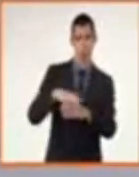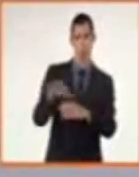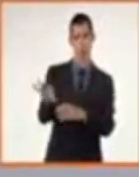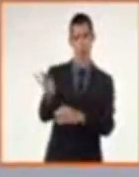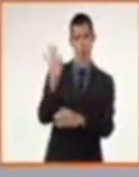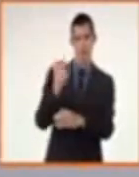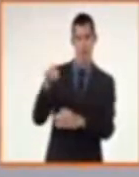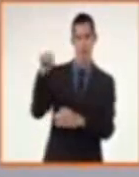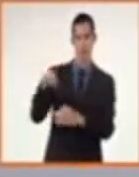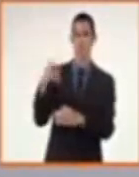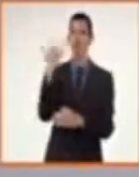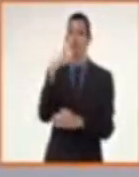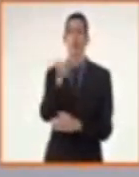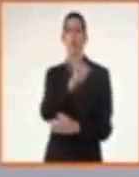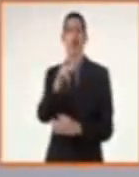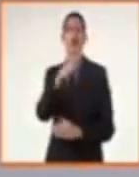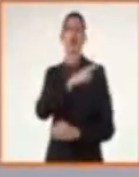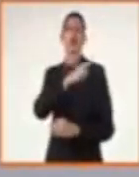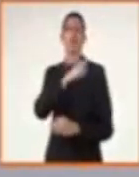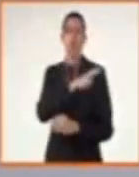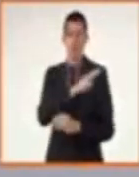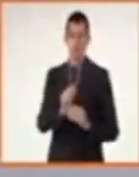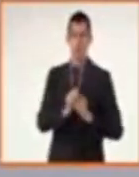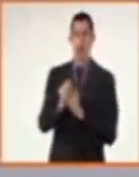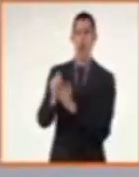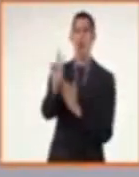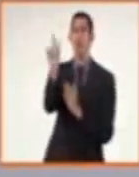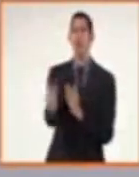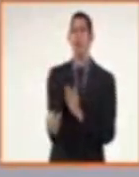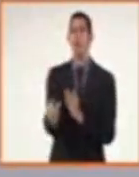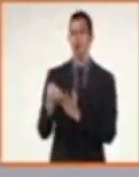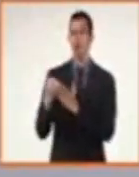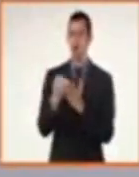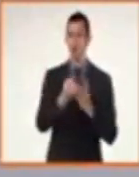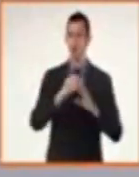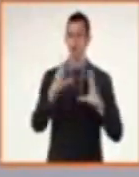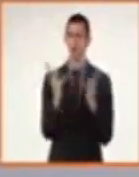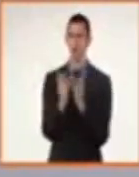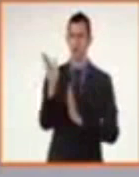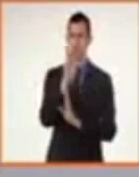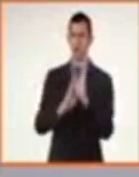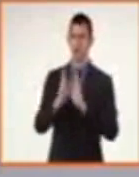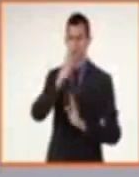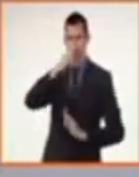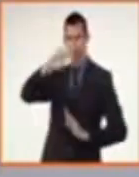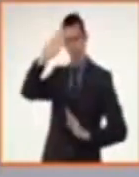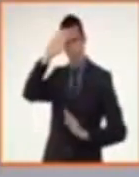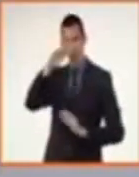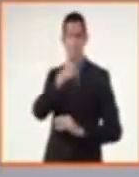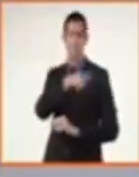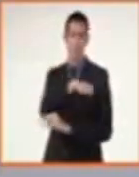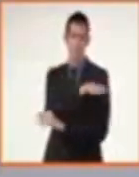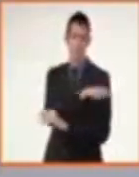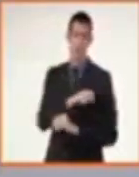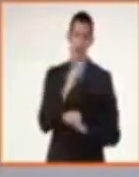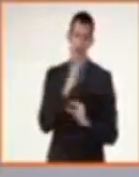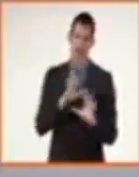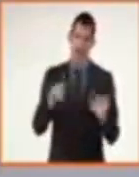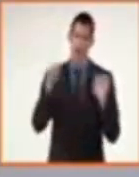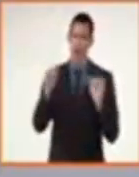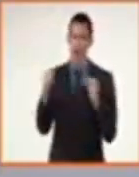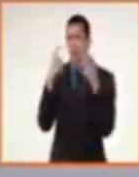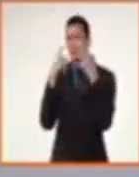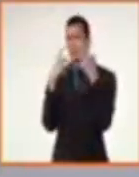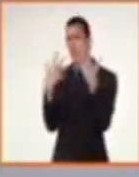que en la que ya no está una buena parte de la dirección histórica de la revolución, aunque ahí está Raúl, está Ramiro,